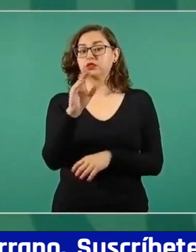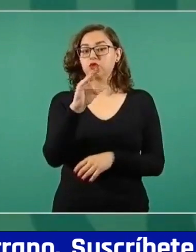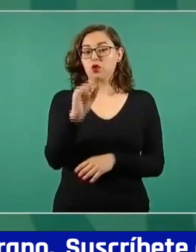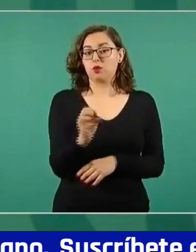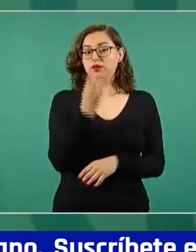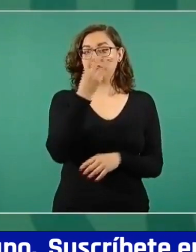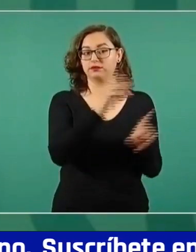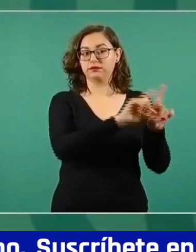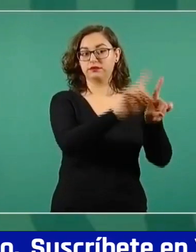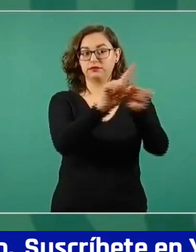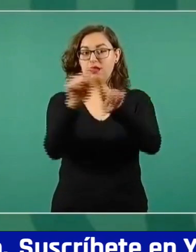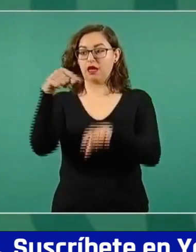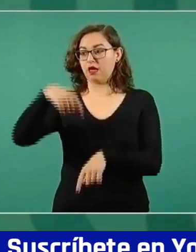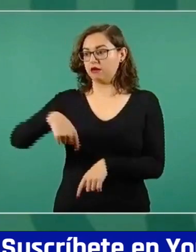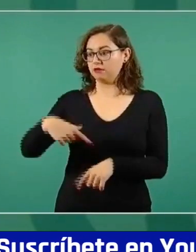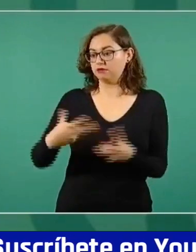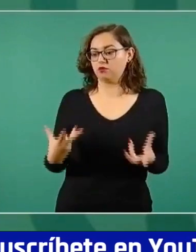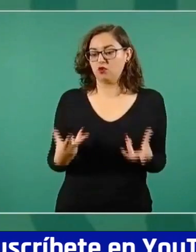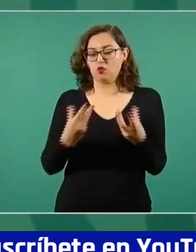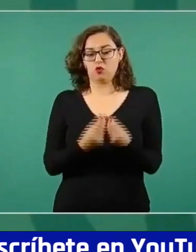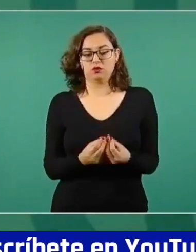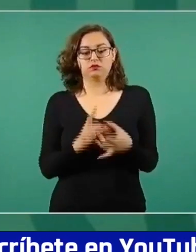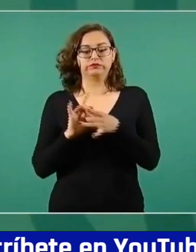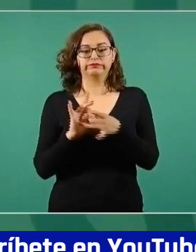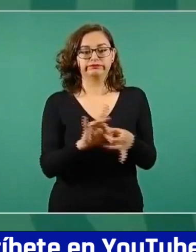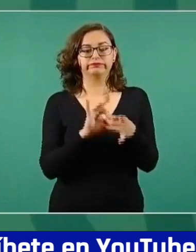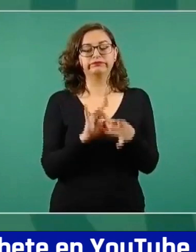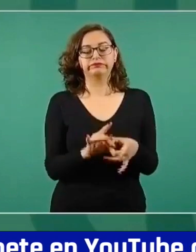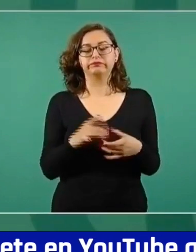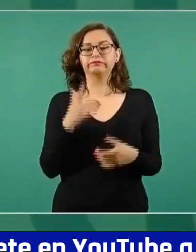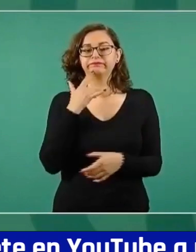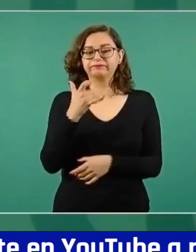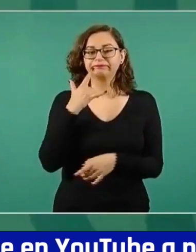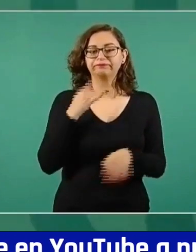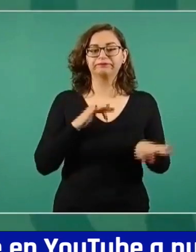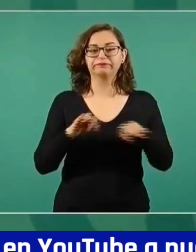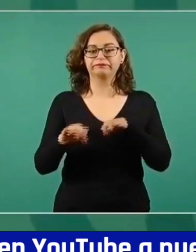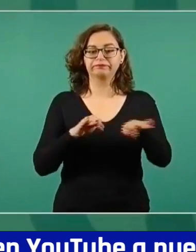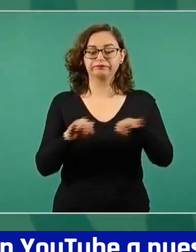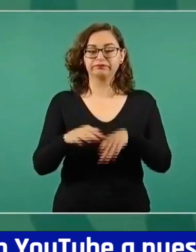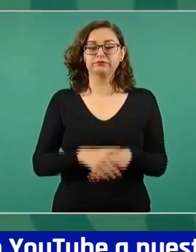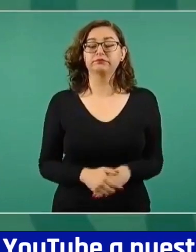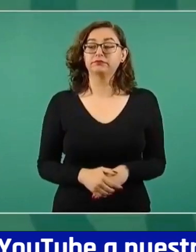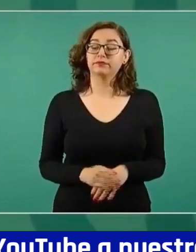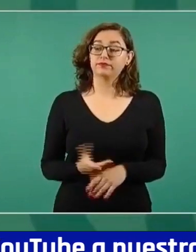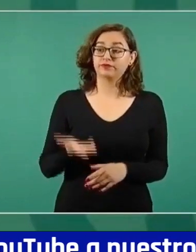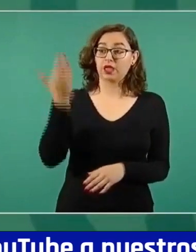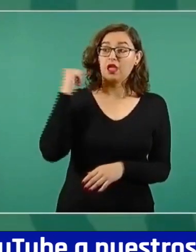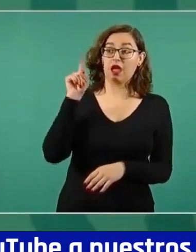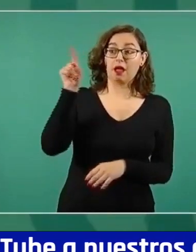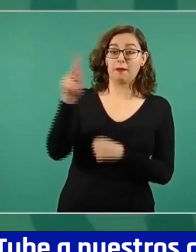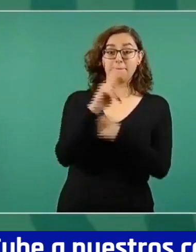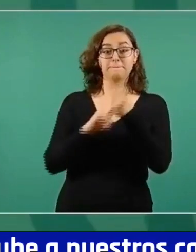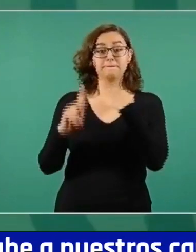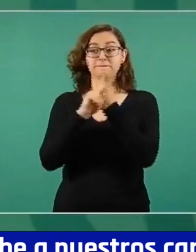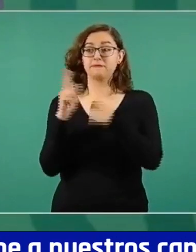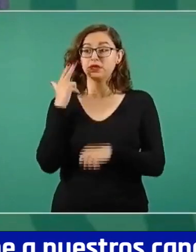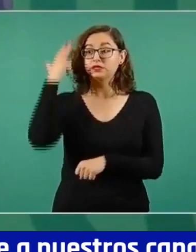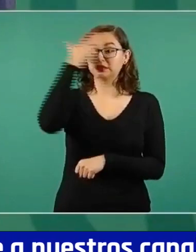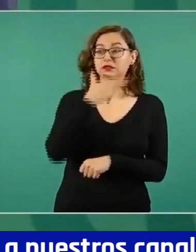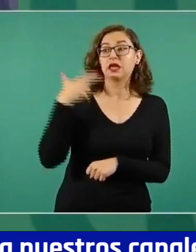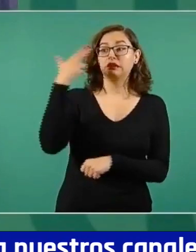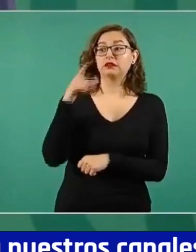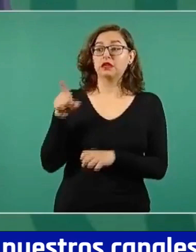el gobierno federal y nuestro voluntariado. Hace unas semanas, tras el terremoto que sacudió Haití, sumándonos al llamado del